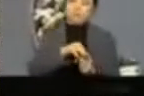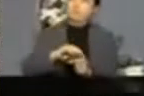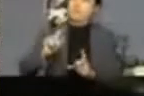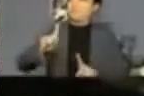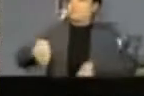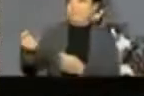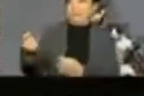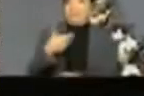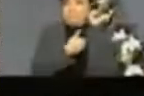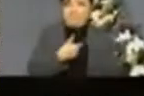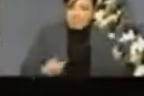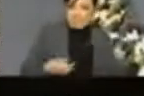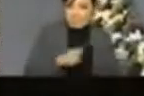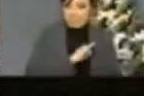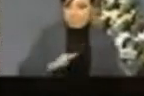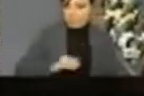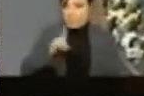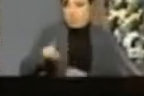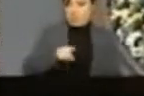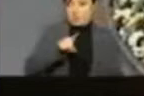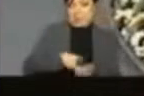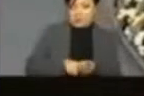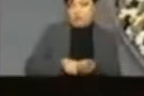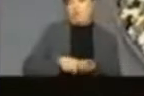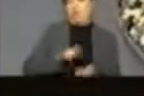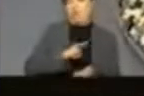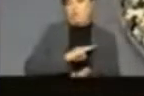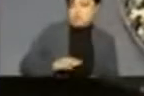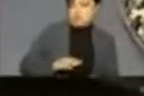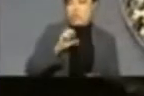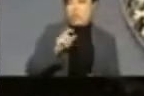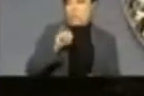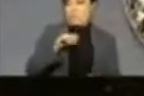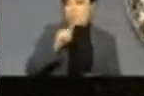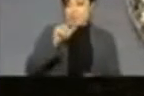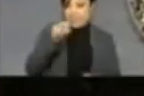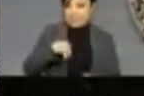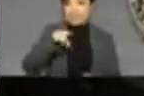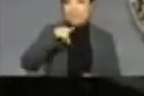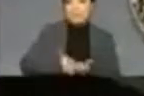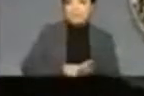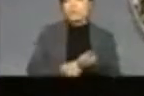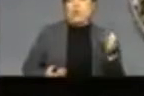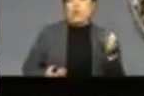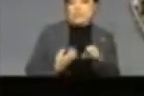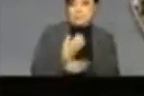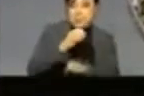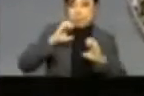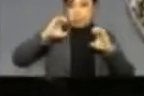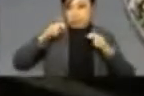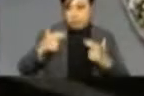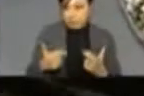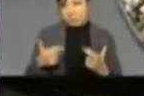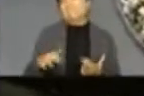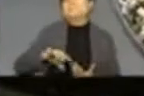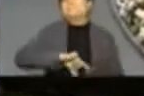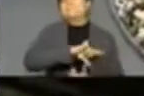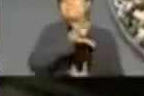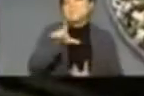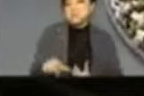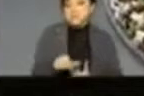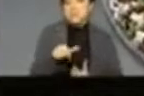Nacional. Y por supuesto que la aprobación de la reforma energética que plantea Andrés Manuel López Obrador